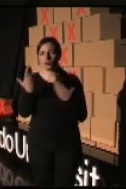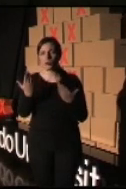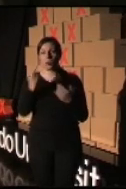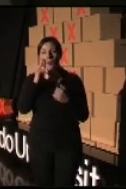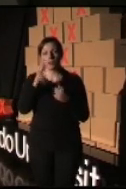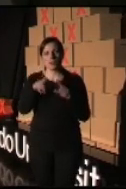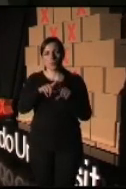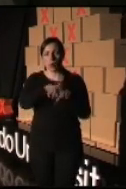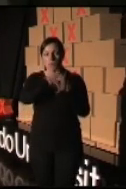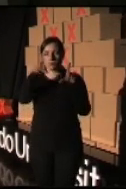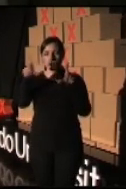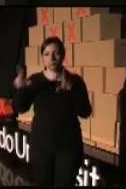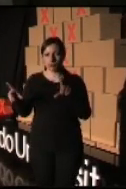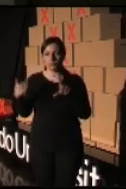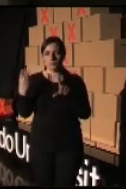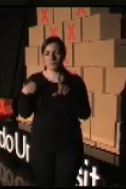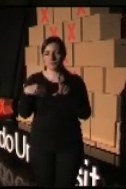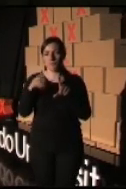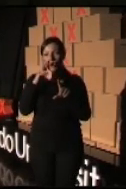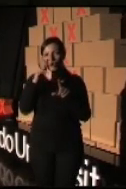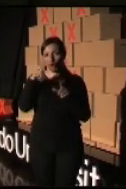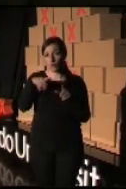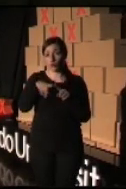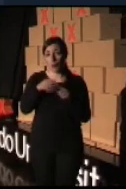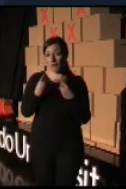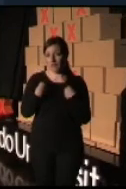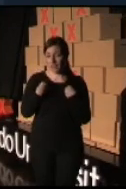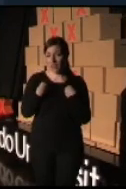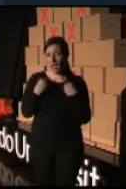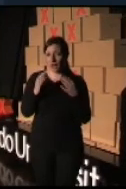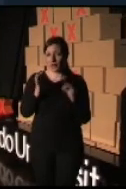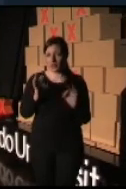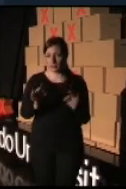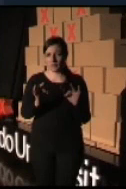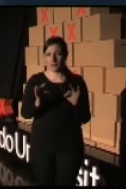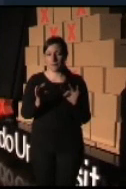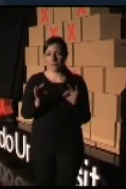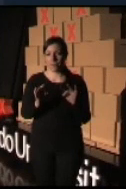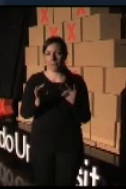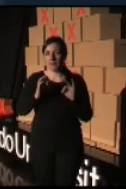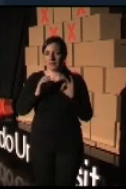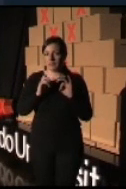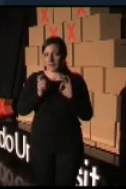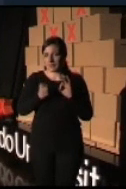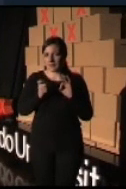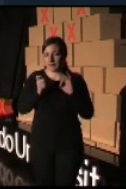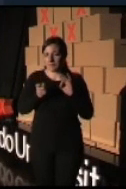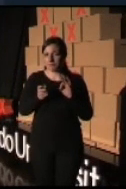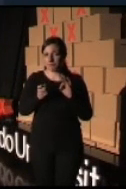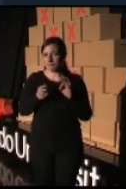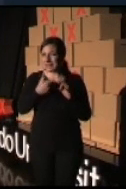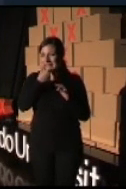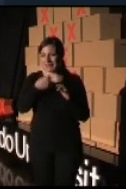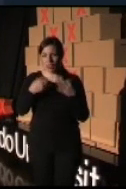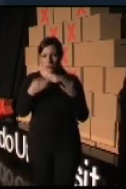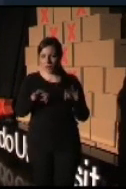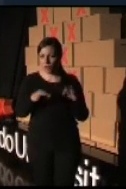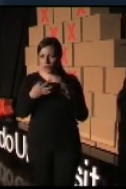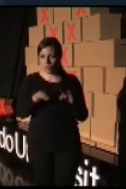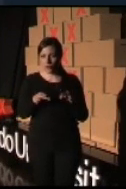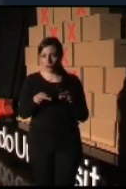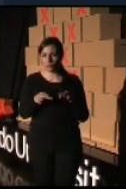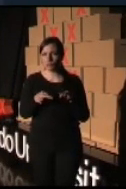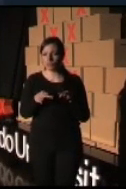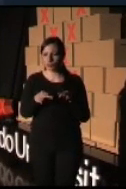aparición de lo que reconocemos como vida más habitualmente es relativamente sencilla. A las 8 y